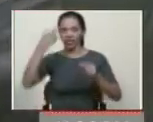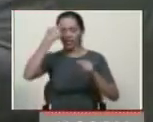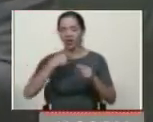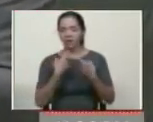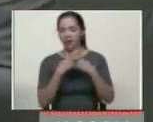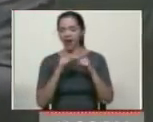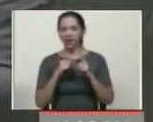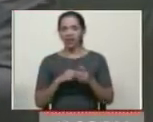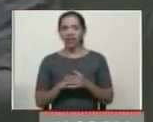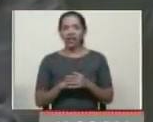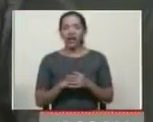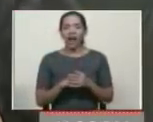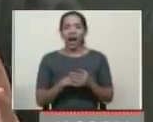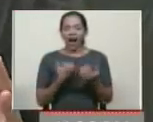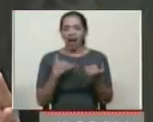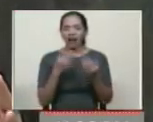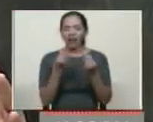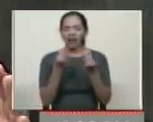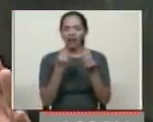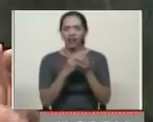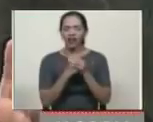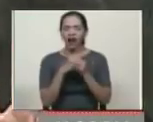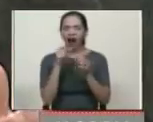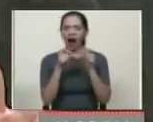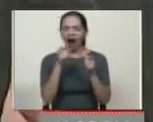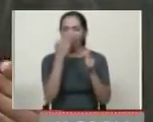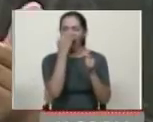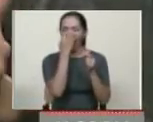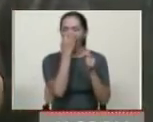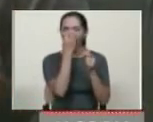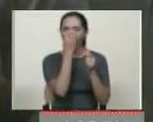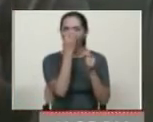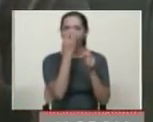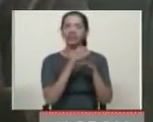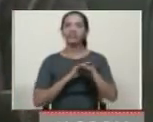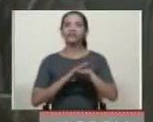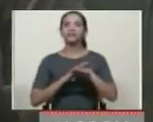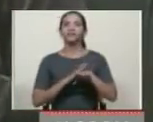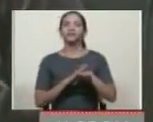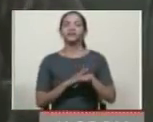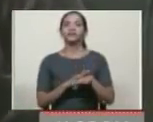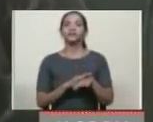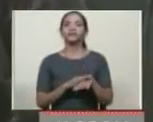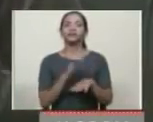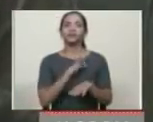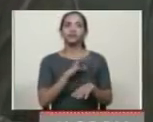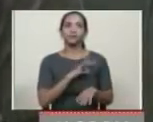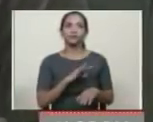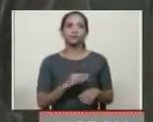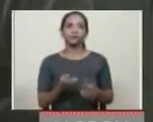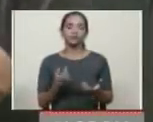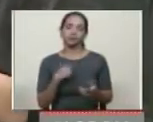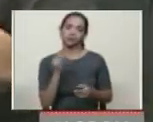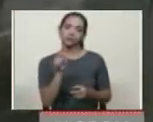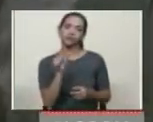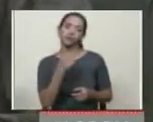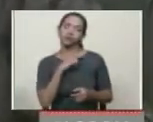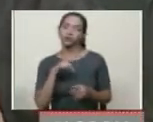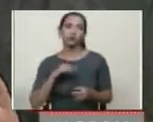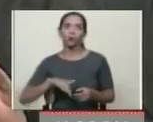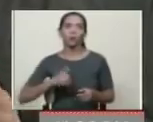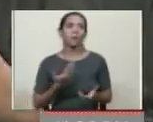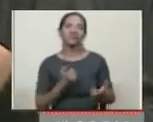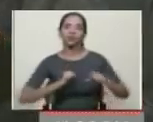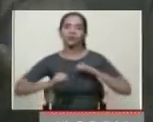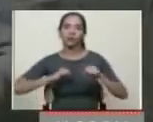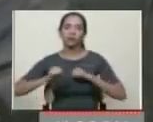en las redes sociales y hay que evaluar, pues sí, sí. Y ahí es donde llegó una crítica. Yo creo que nosotros no podemos ser promotores del